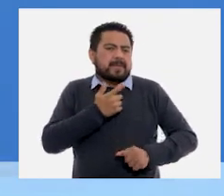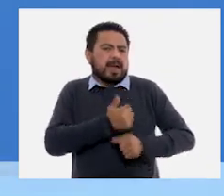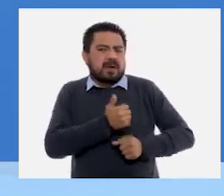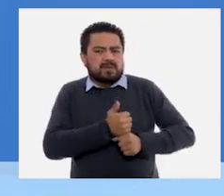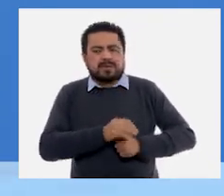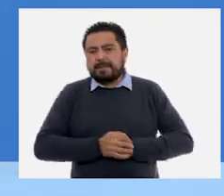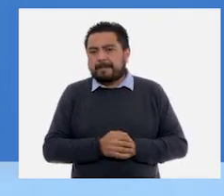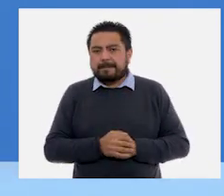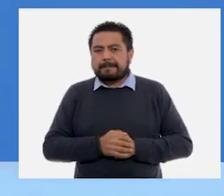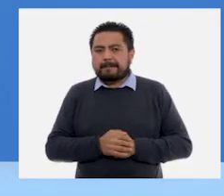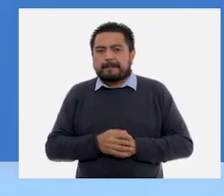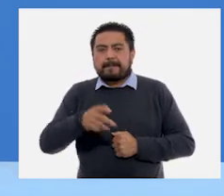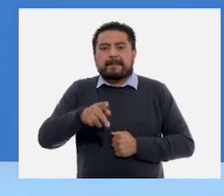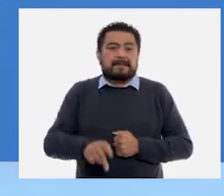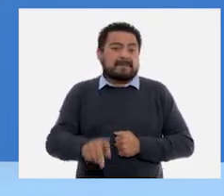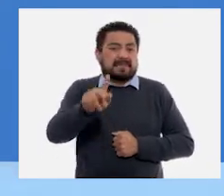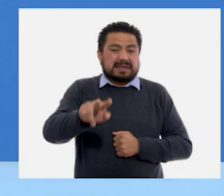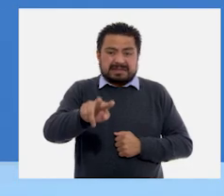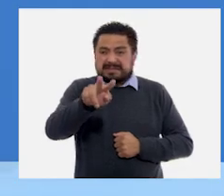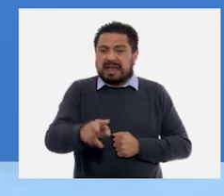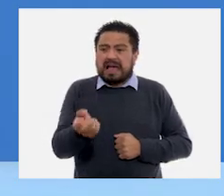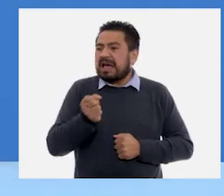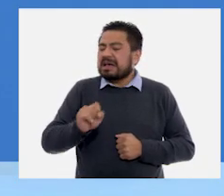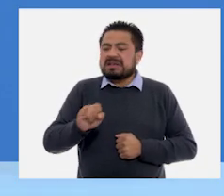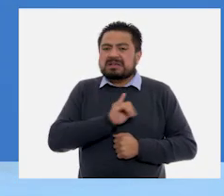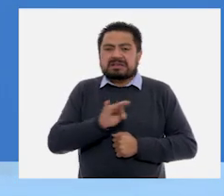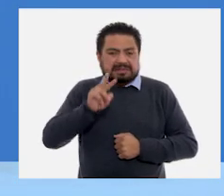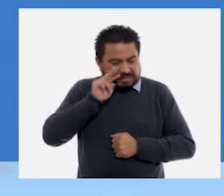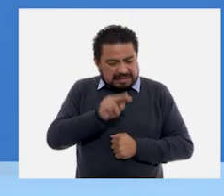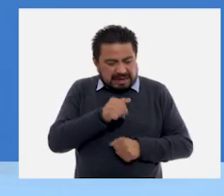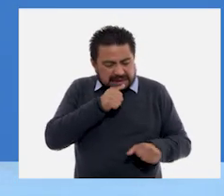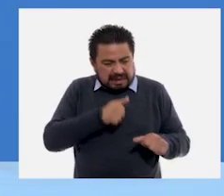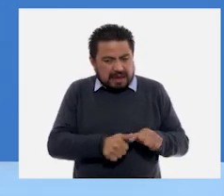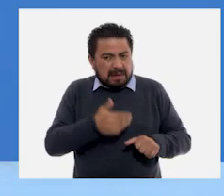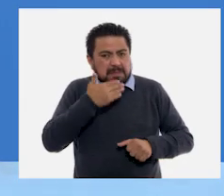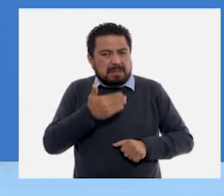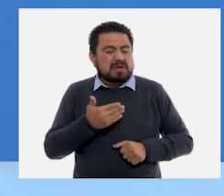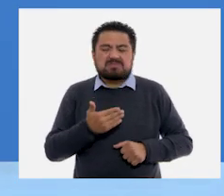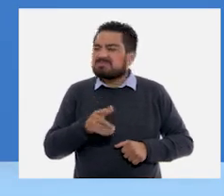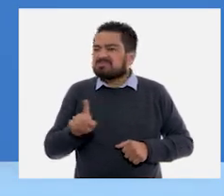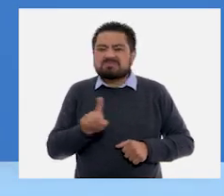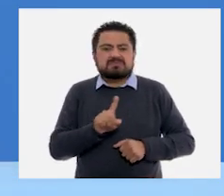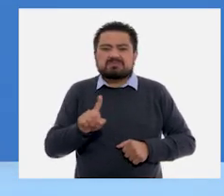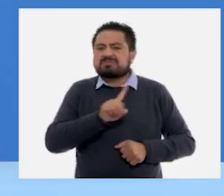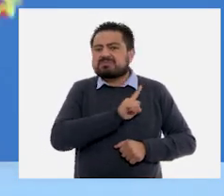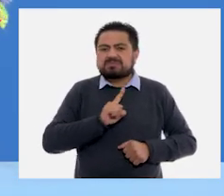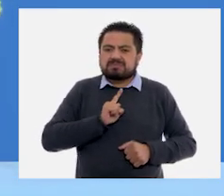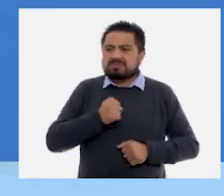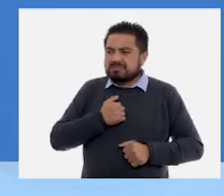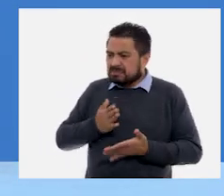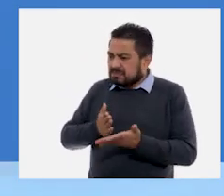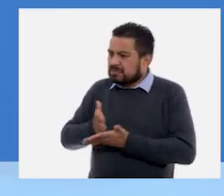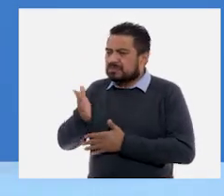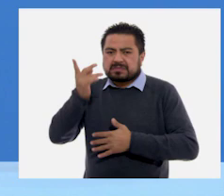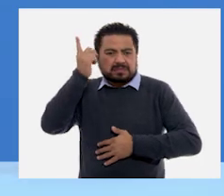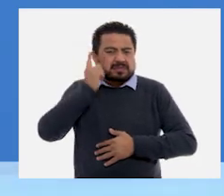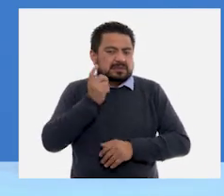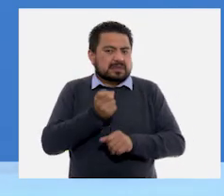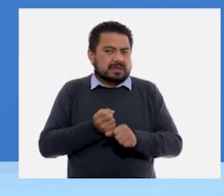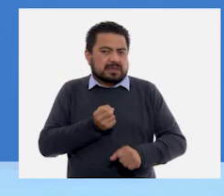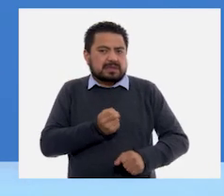abuelita. Pero la verdad es que ni así podía ver bien las letras. Así que me tuve que ir a dormir muy